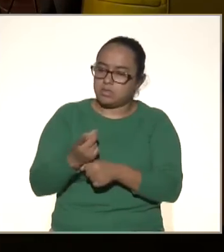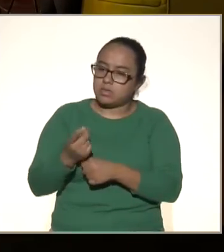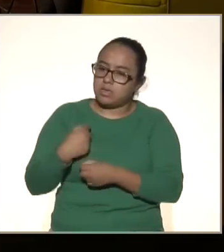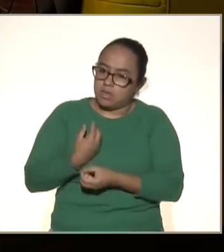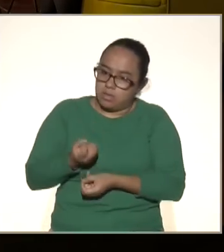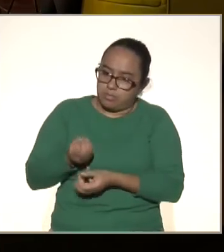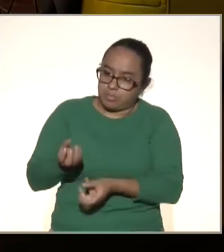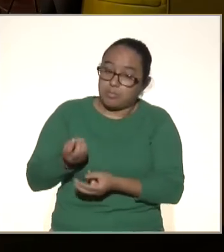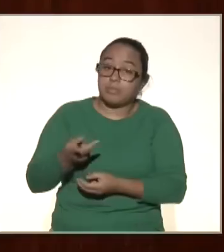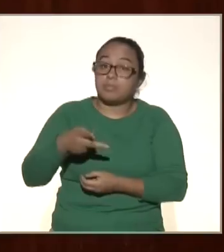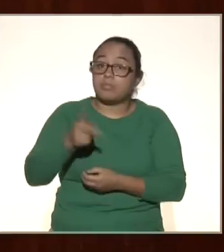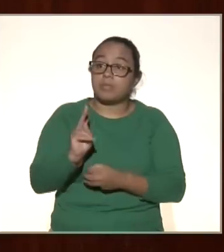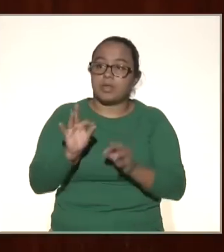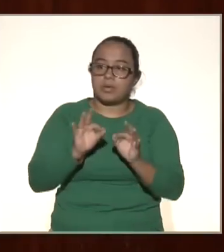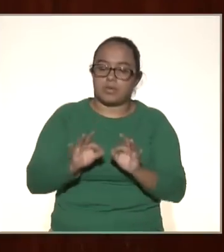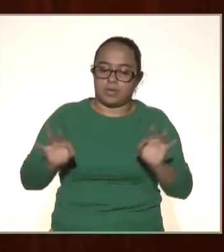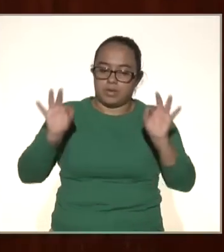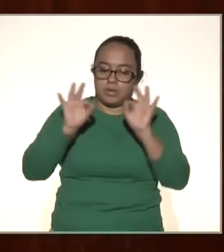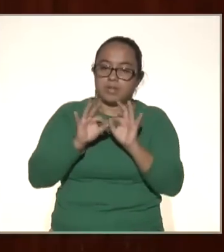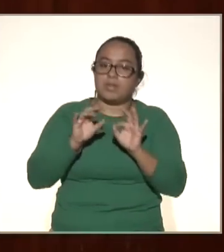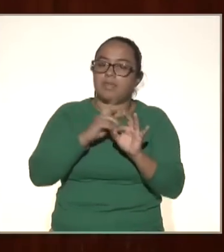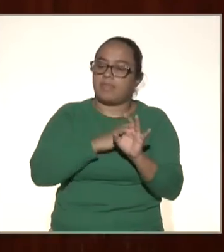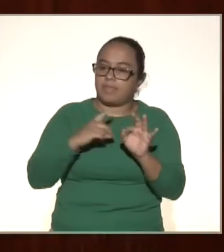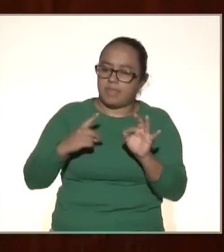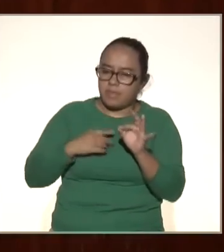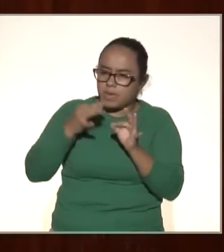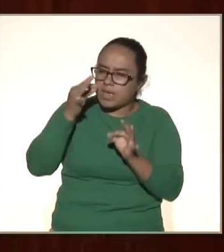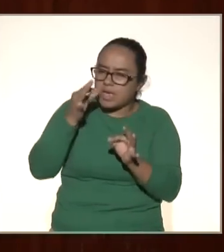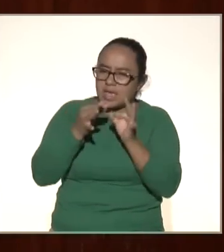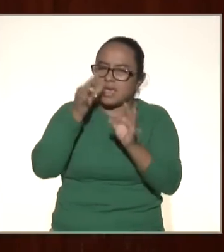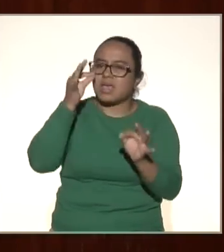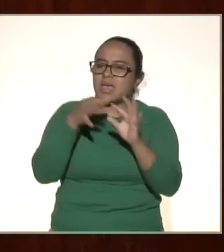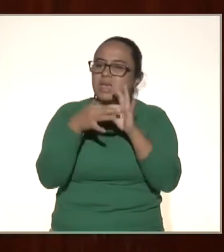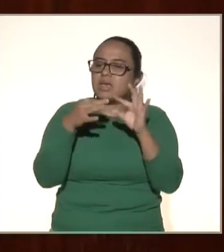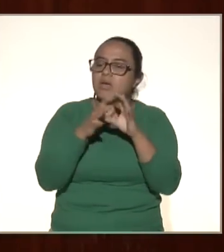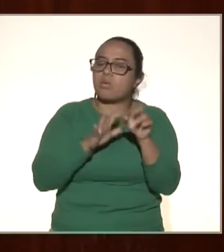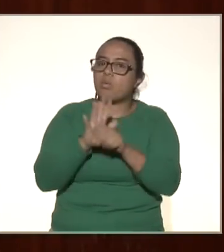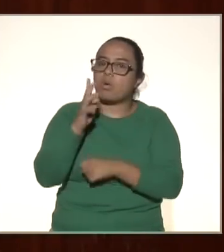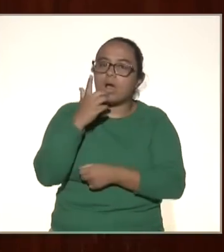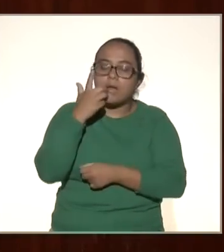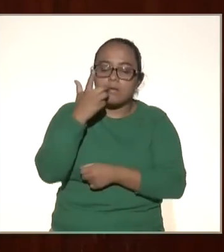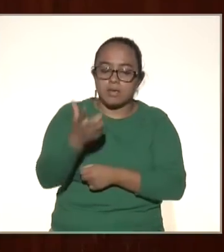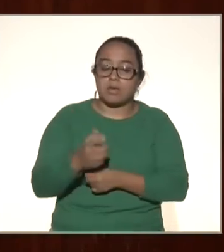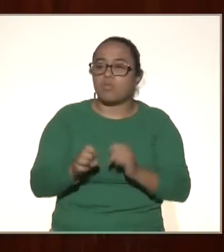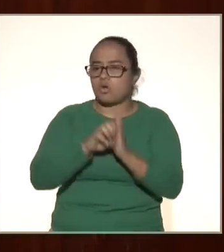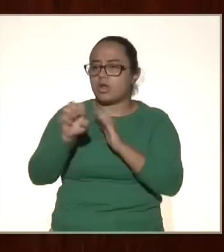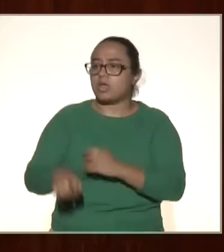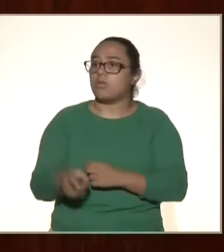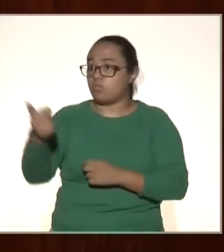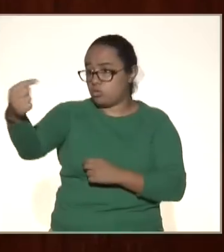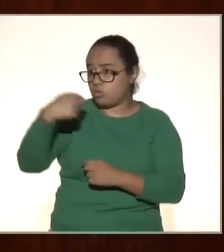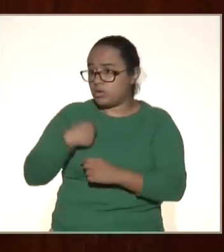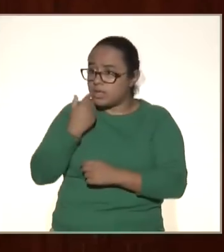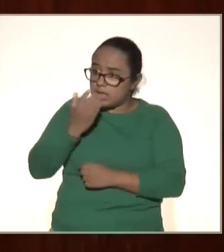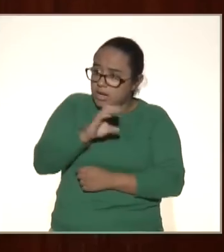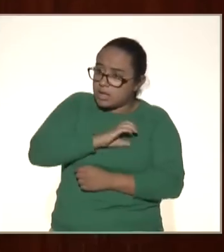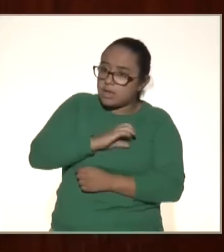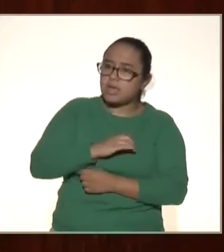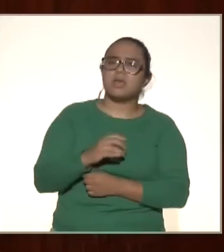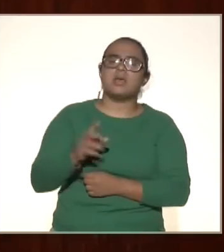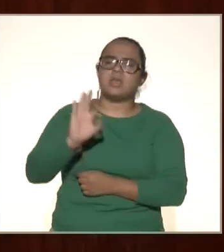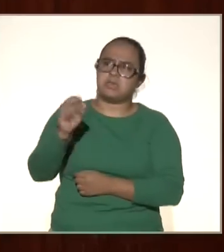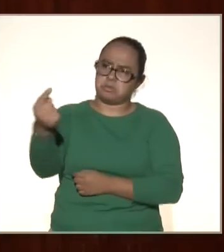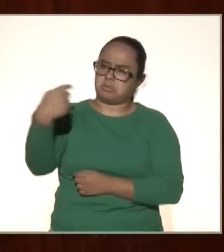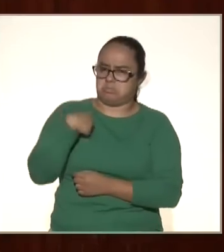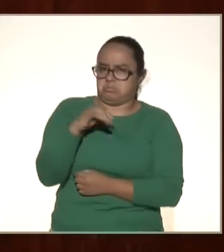importante que puntualizamos qué es lo que queremos, ¿no? Porque a veces decimos, es que quiero que me quieras. Sí, pero yo te